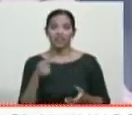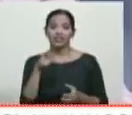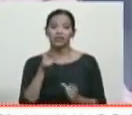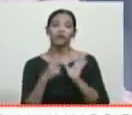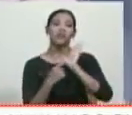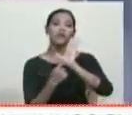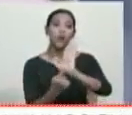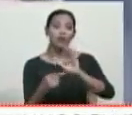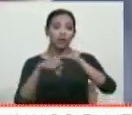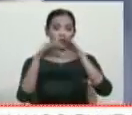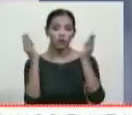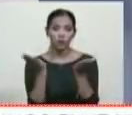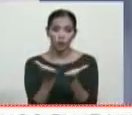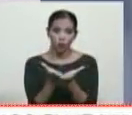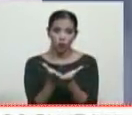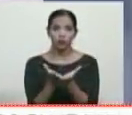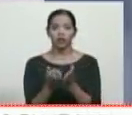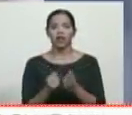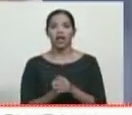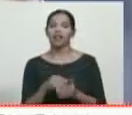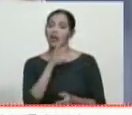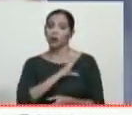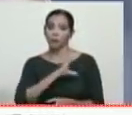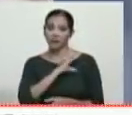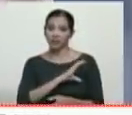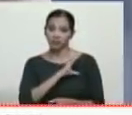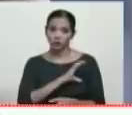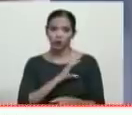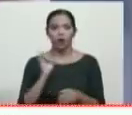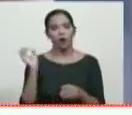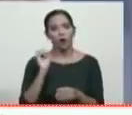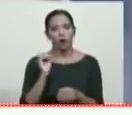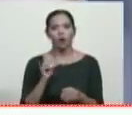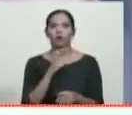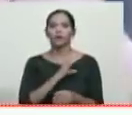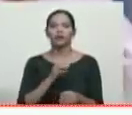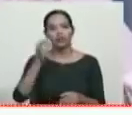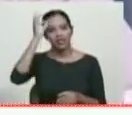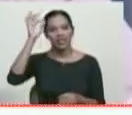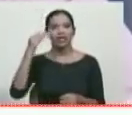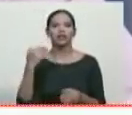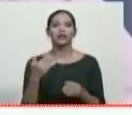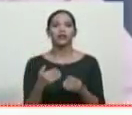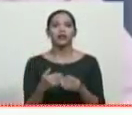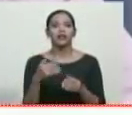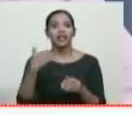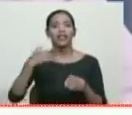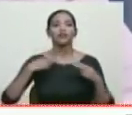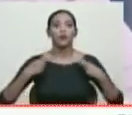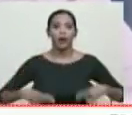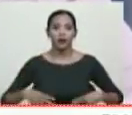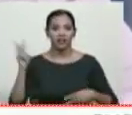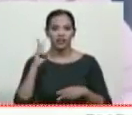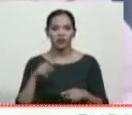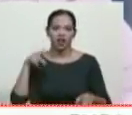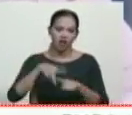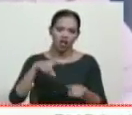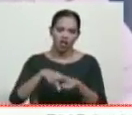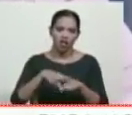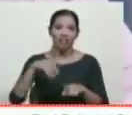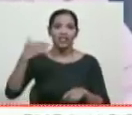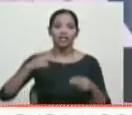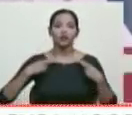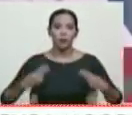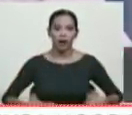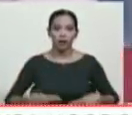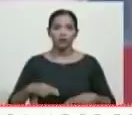muestras al mundo a través de la alta comisionada o a través del Consejo de Derechos Humanos que Venezuela es una violadora sistemática de derechos humanos y es un